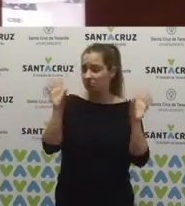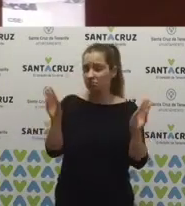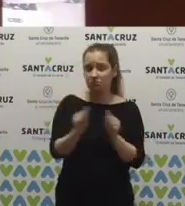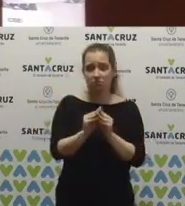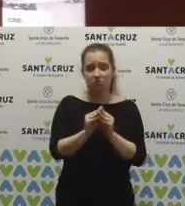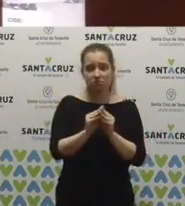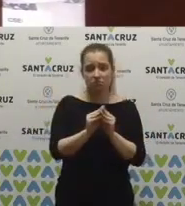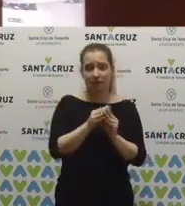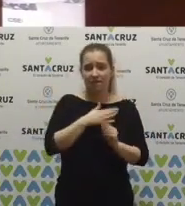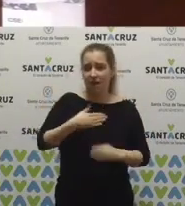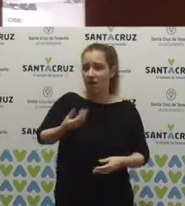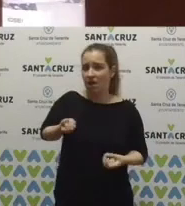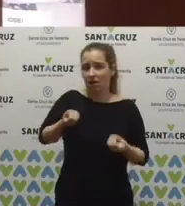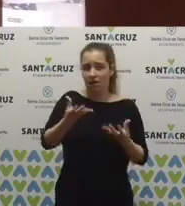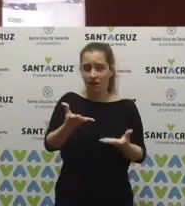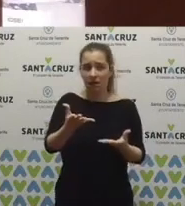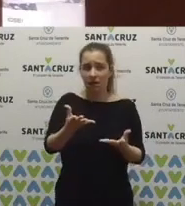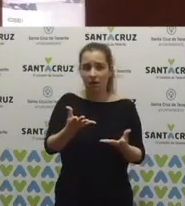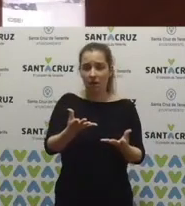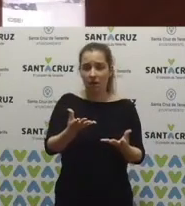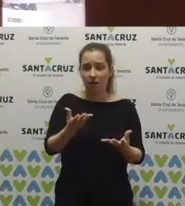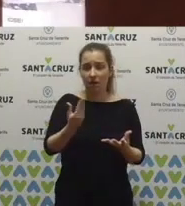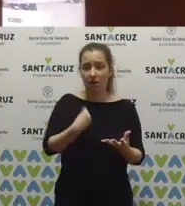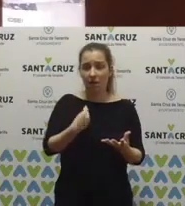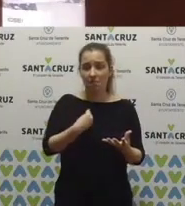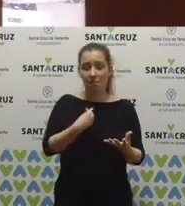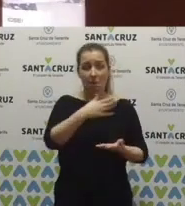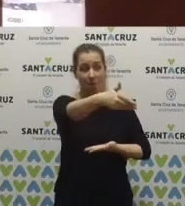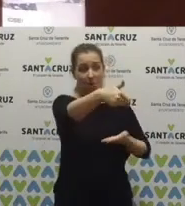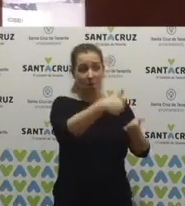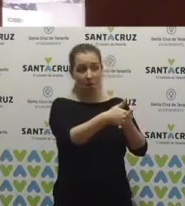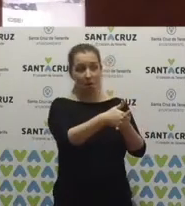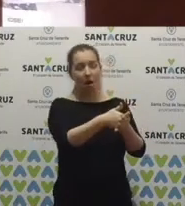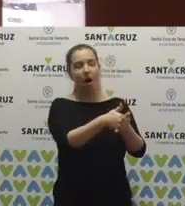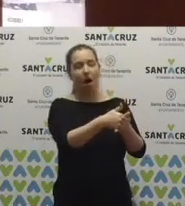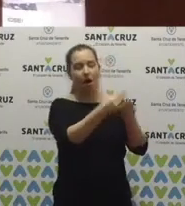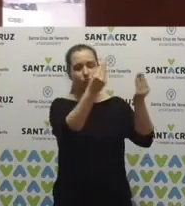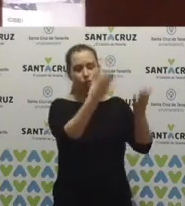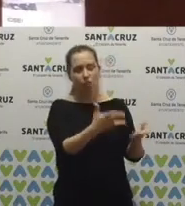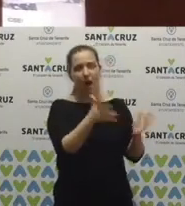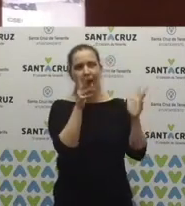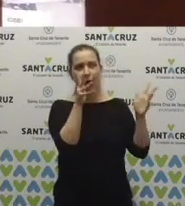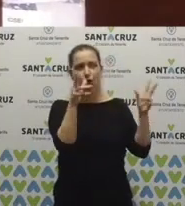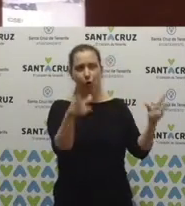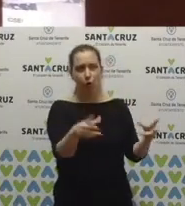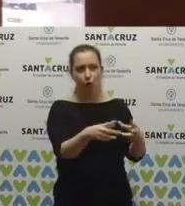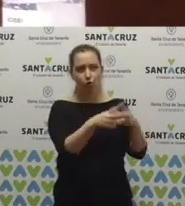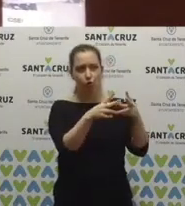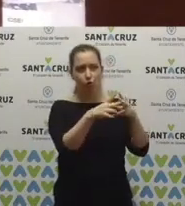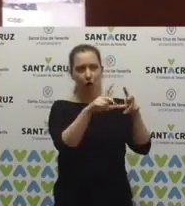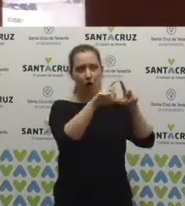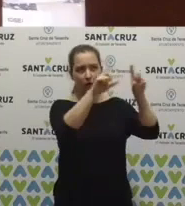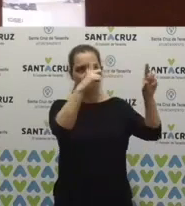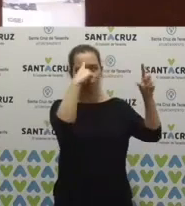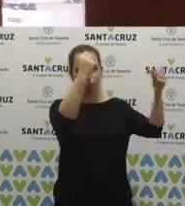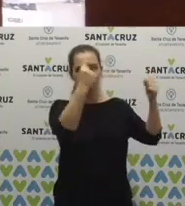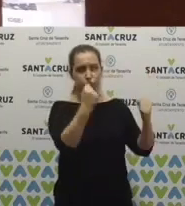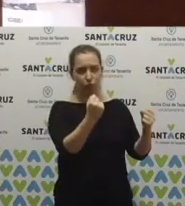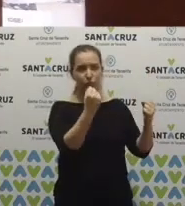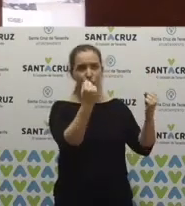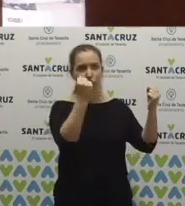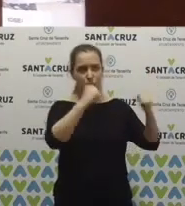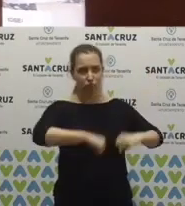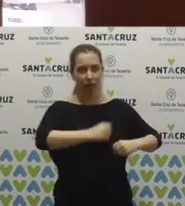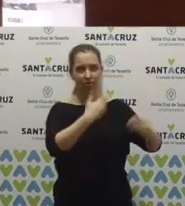que la música de la propuesta suena bien consejo social institucionalización de un diálogo nos gusta